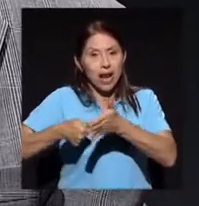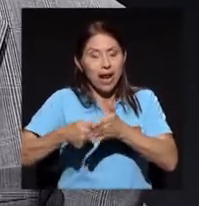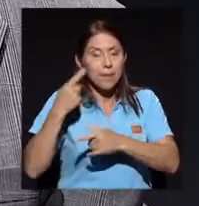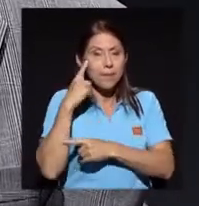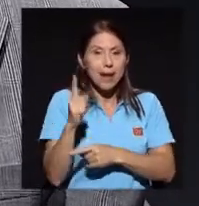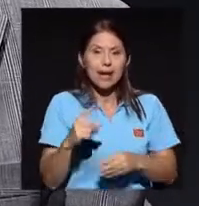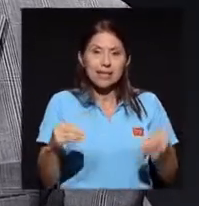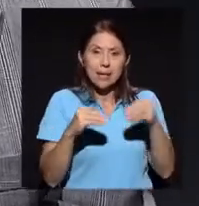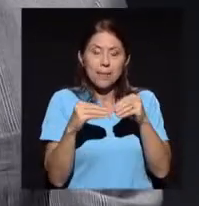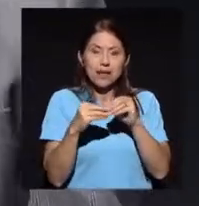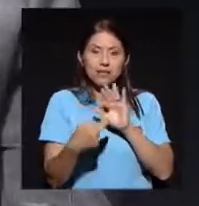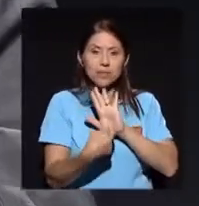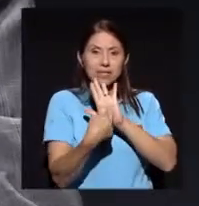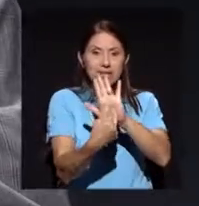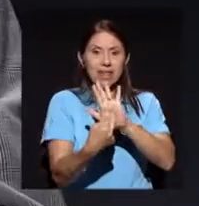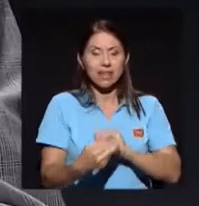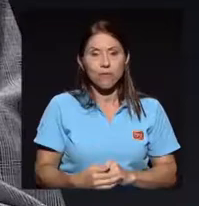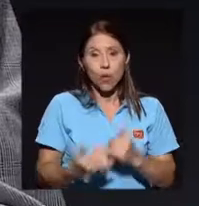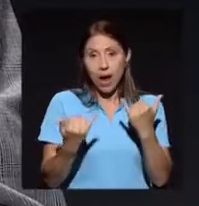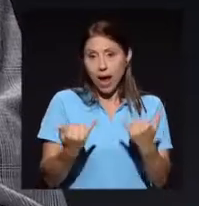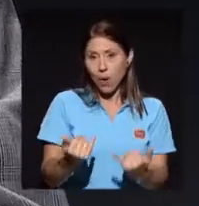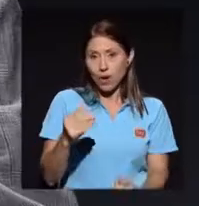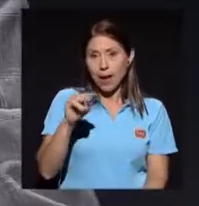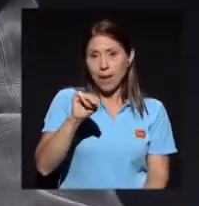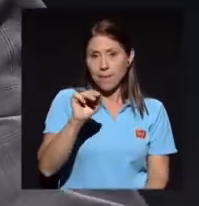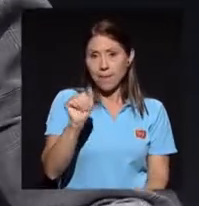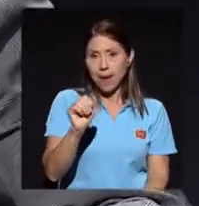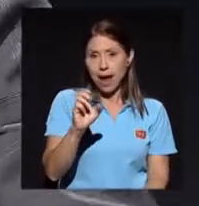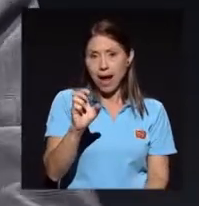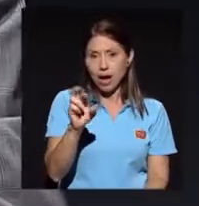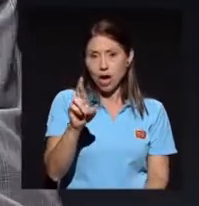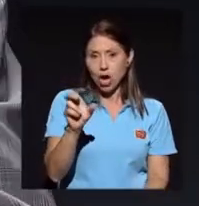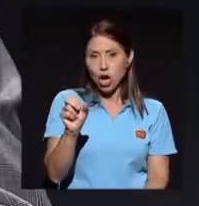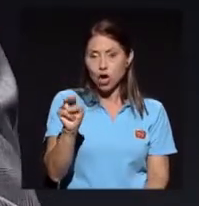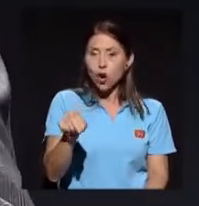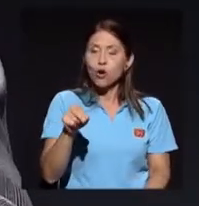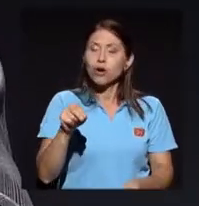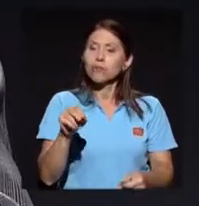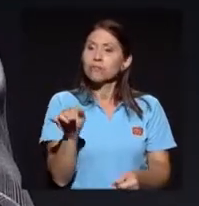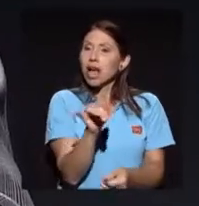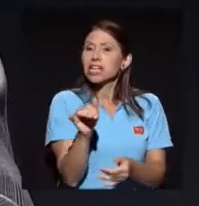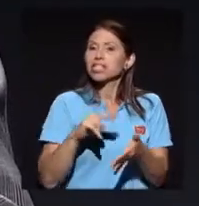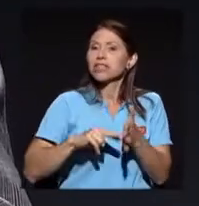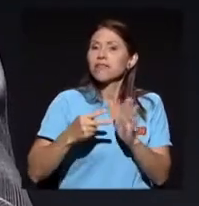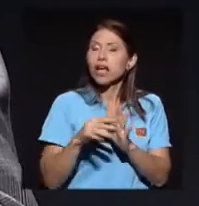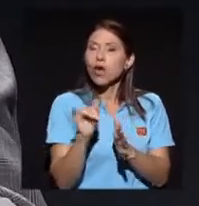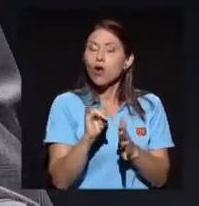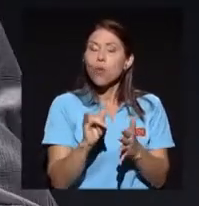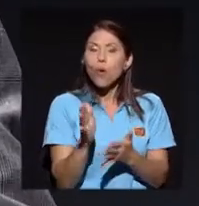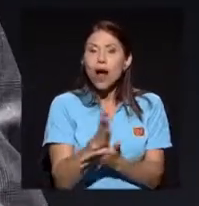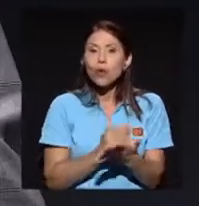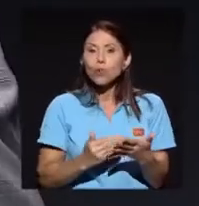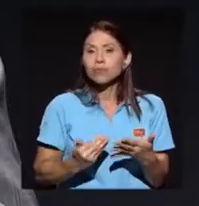representativo ahora macrón ha implicado un aire fresco europea ha reactivado